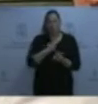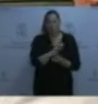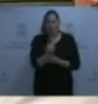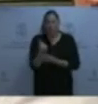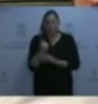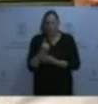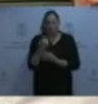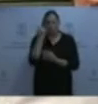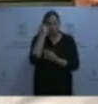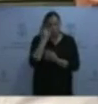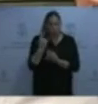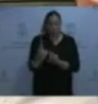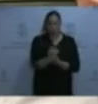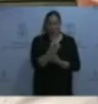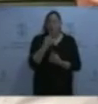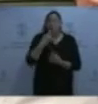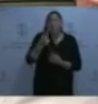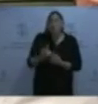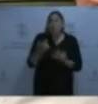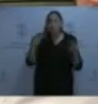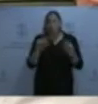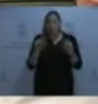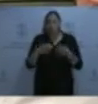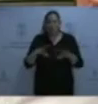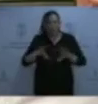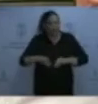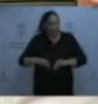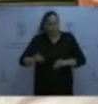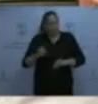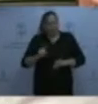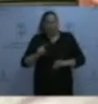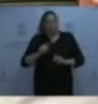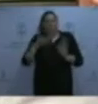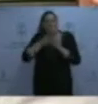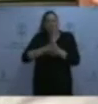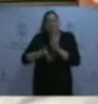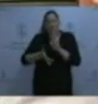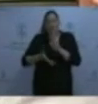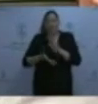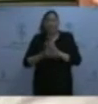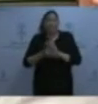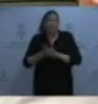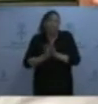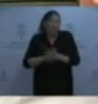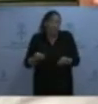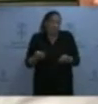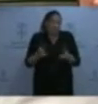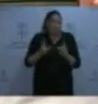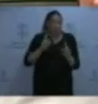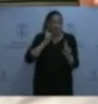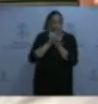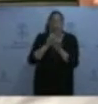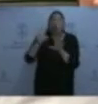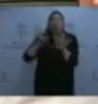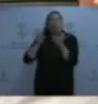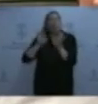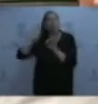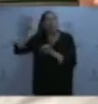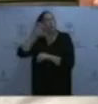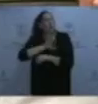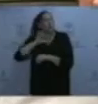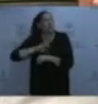cada alumno. Ha dicho usted que la insumisión no es una opción democrática. Me gustaría saber qué considera de las opciones de otras comunidades autónomas en las